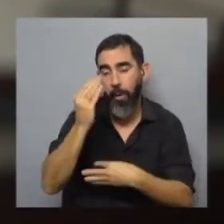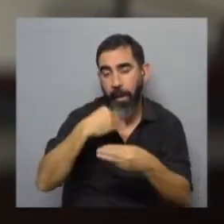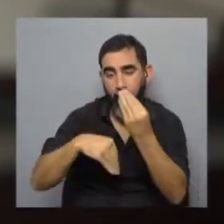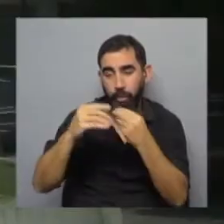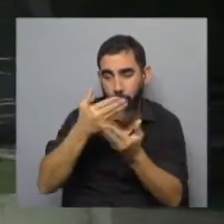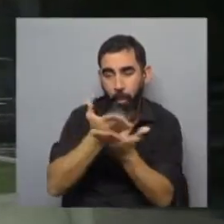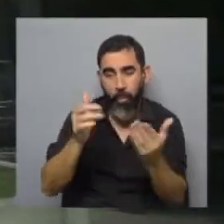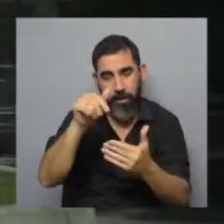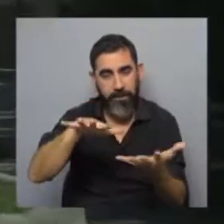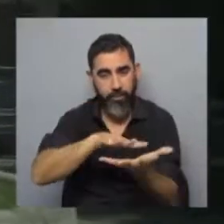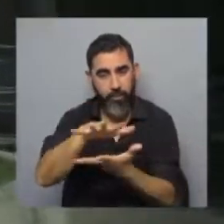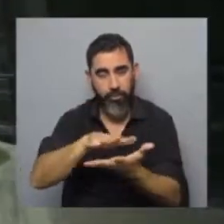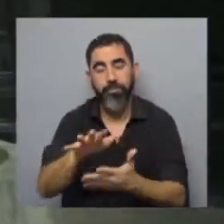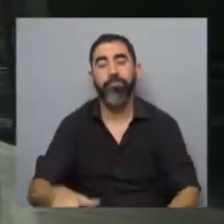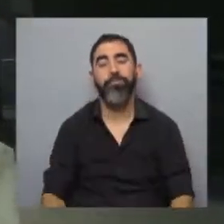mostrar esto.